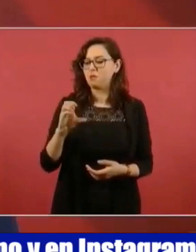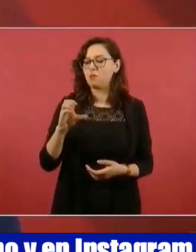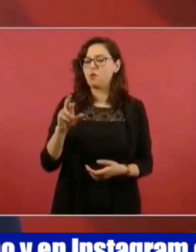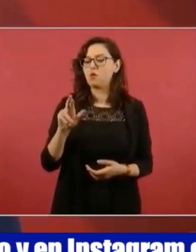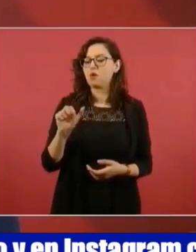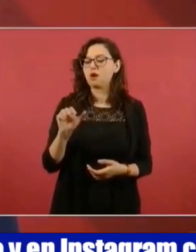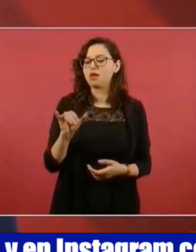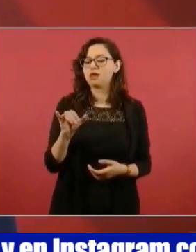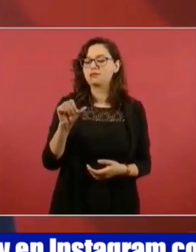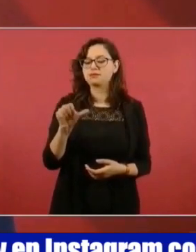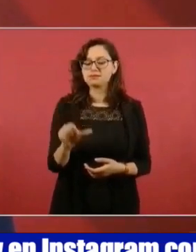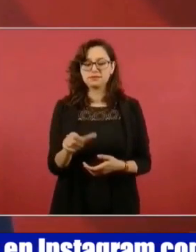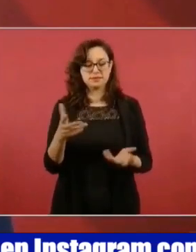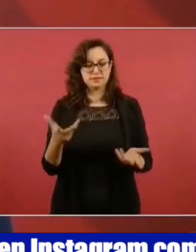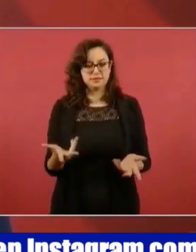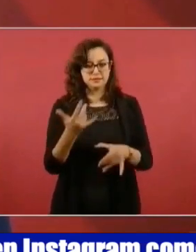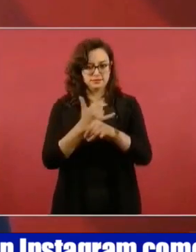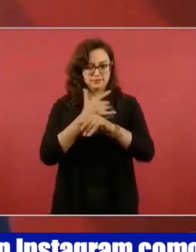como imperativo